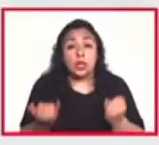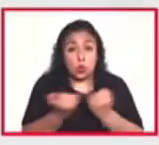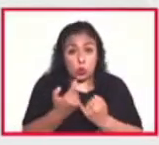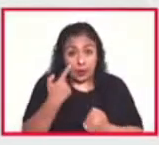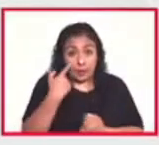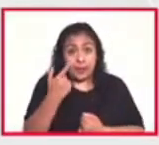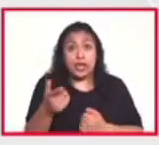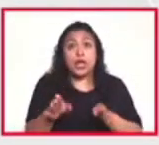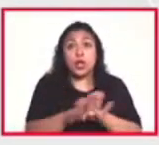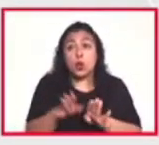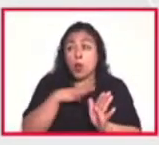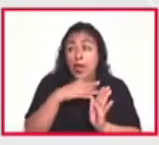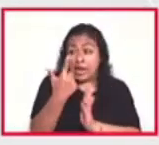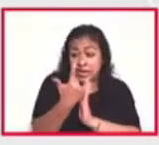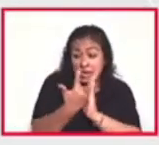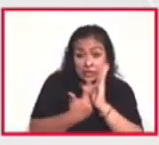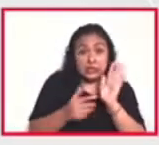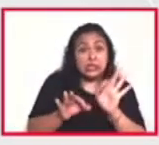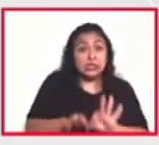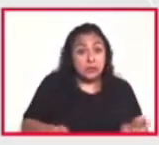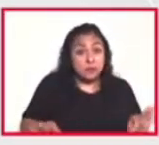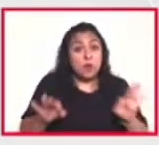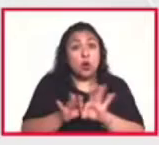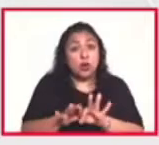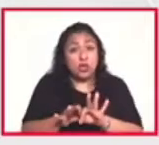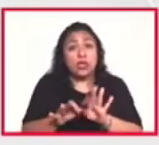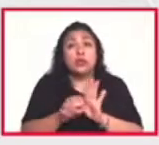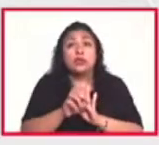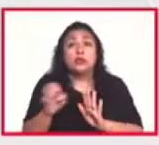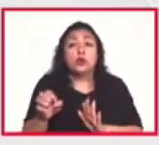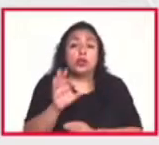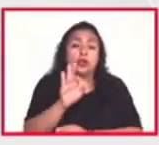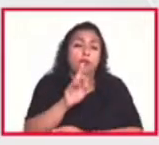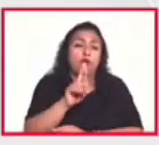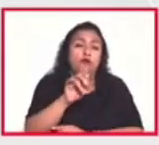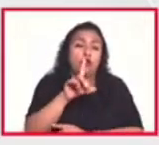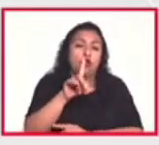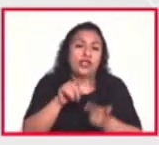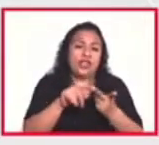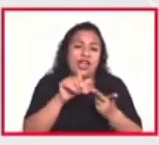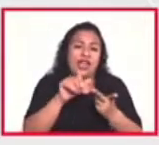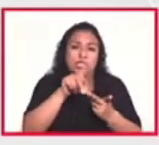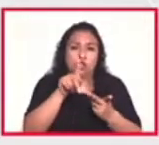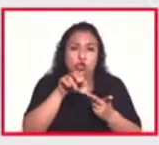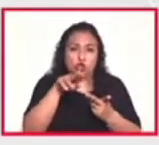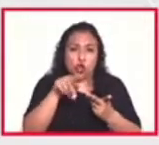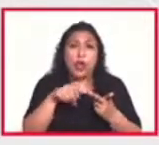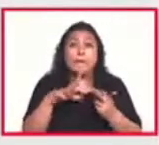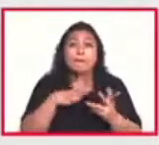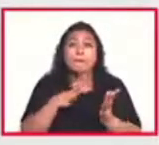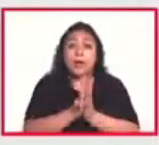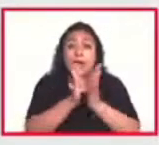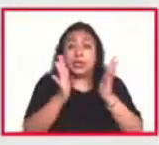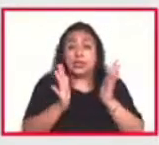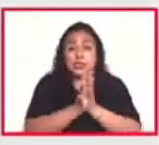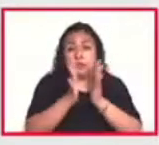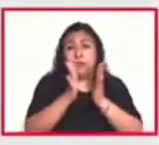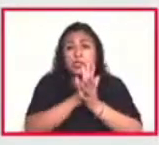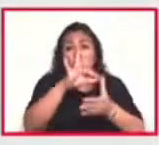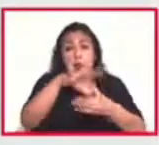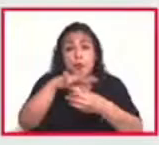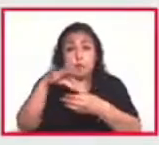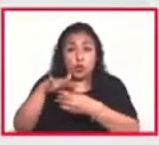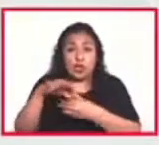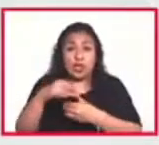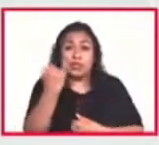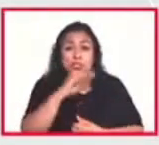hay estados muy importantes como Florida y Arizona, donde la participación de los votantes hispanos